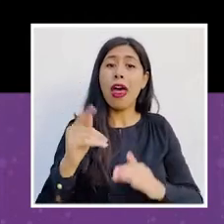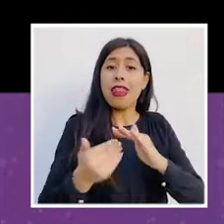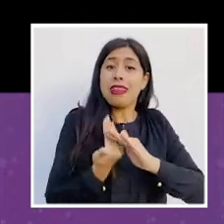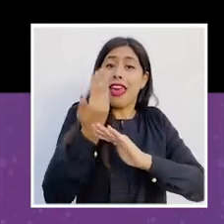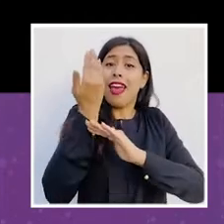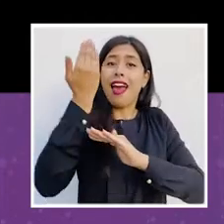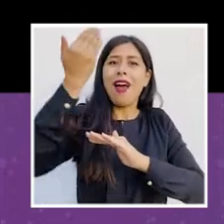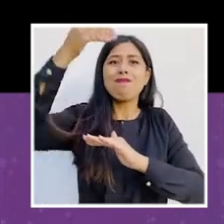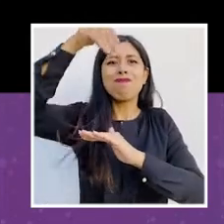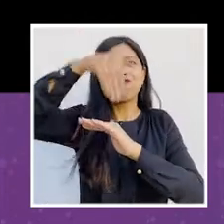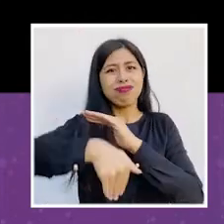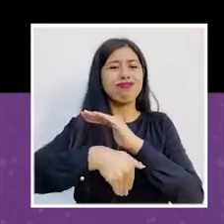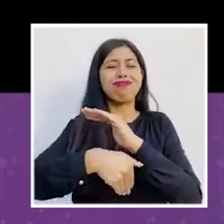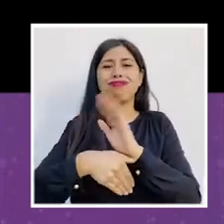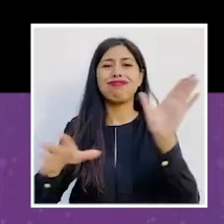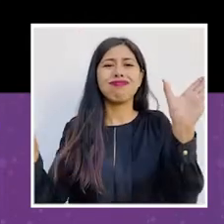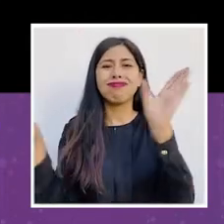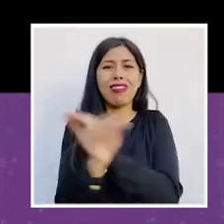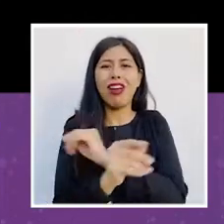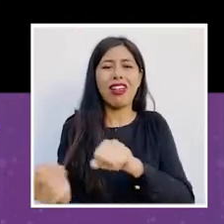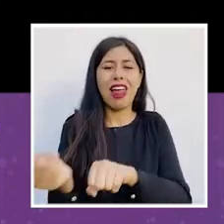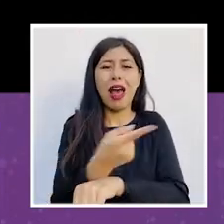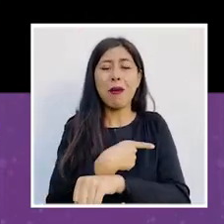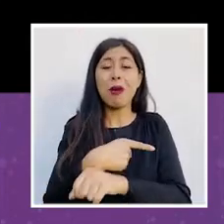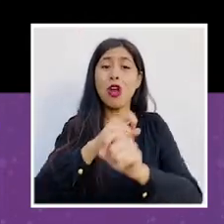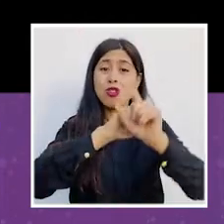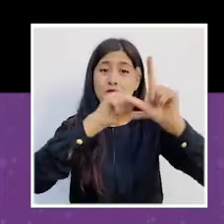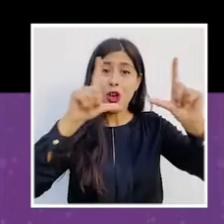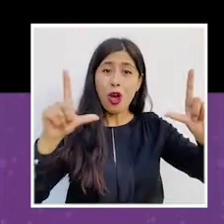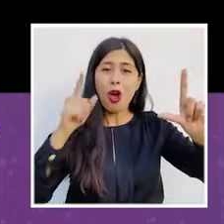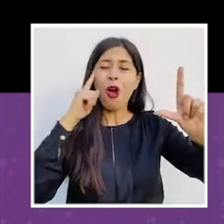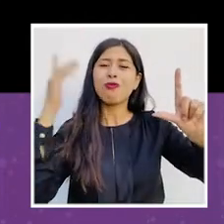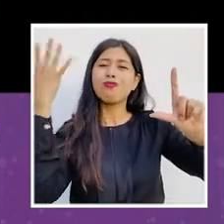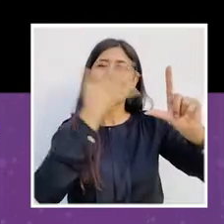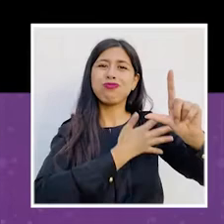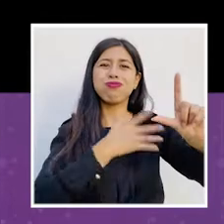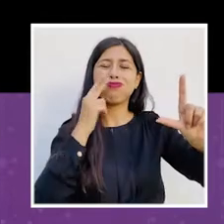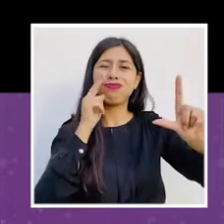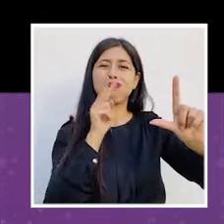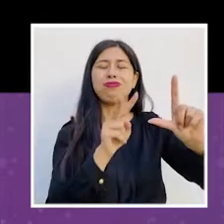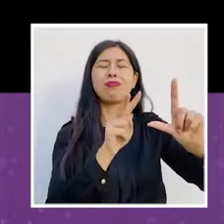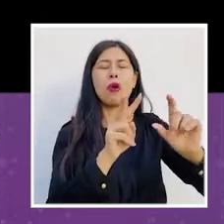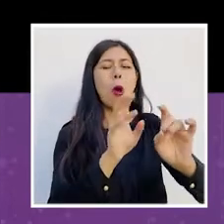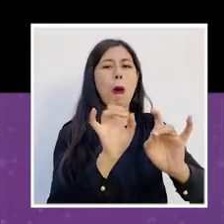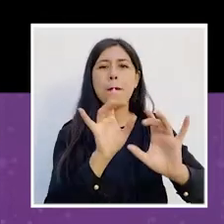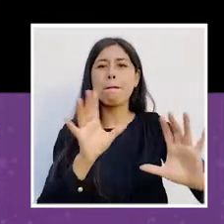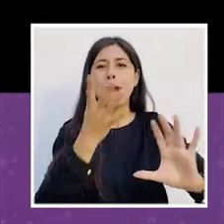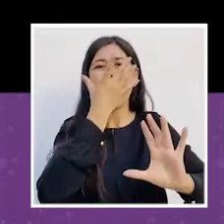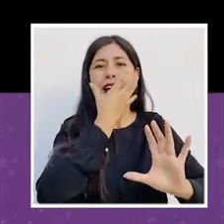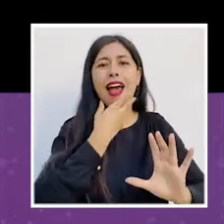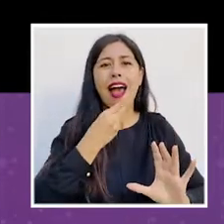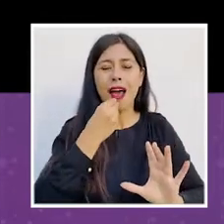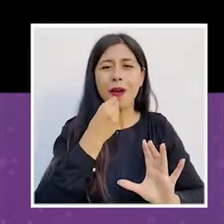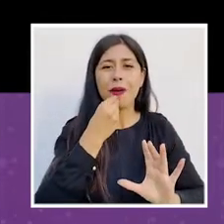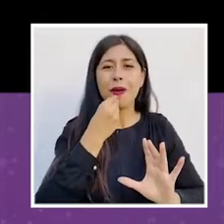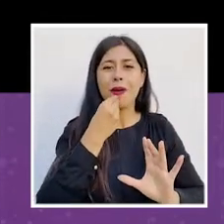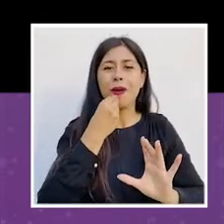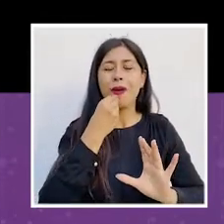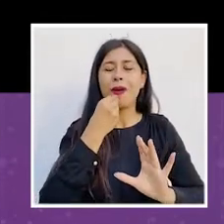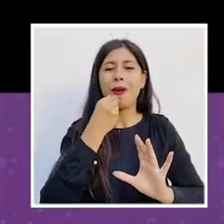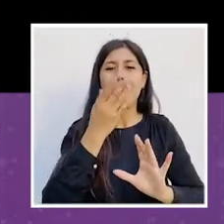a pasar del día a la noche y el Sol se va ver completamente negro. Va a ser algo espectacular